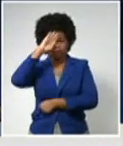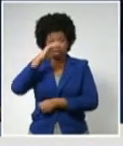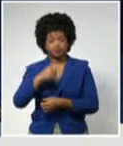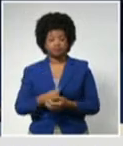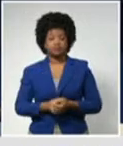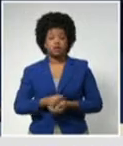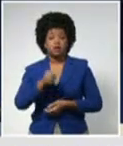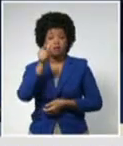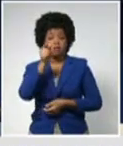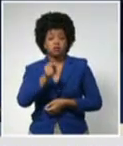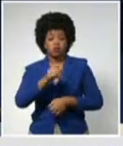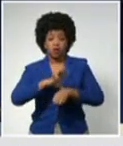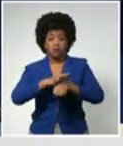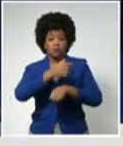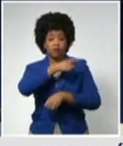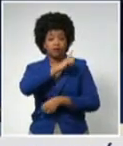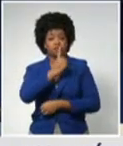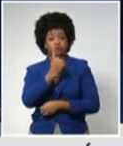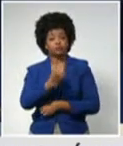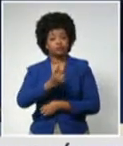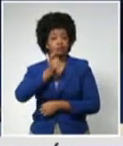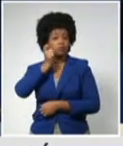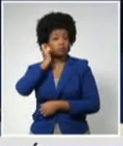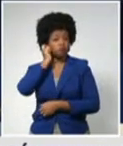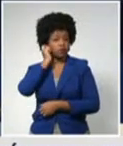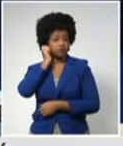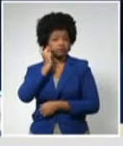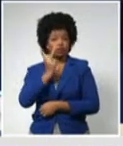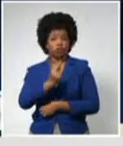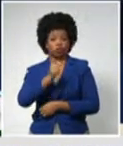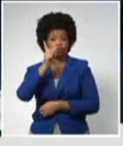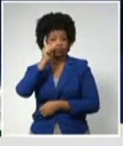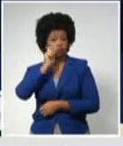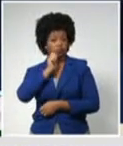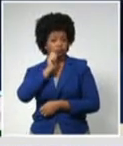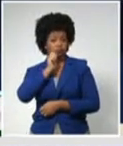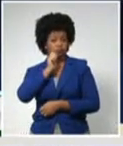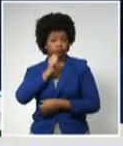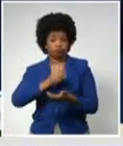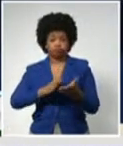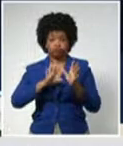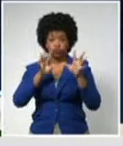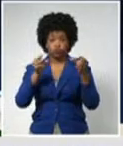ayer, una femenina, dos masculinos, se acumulan ya